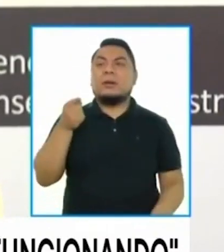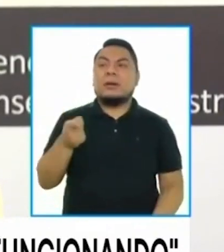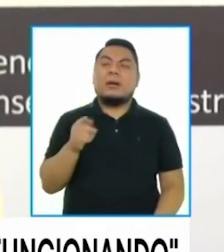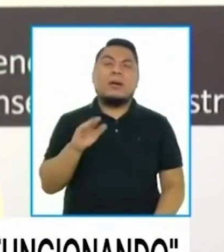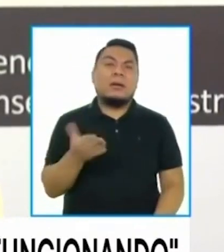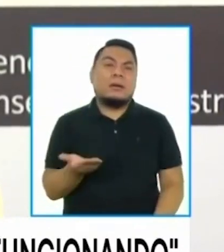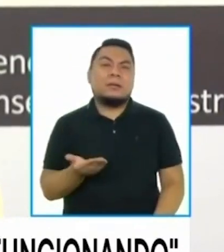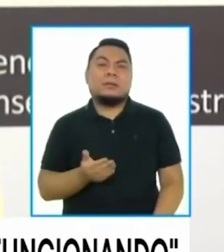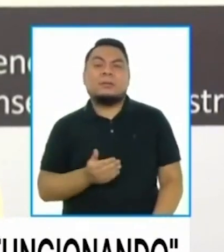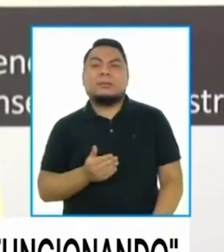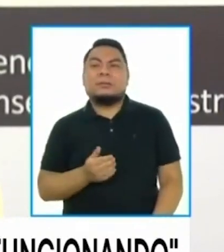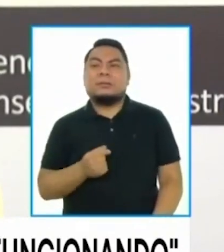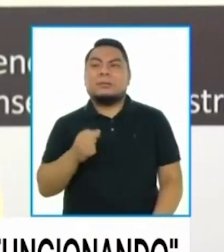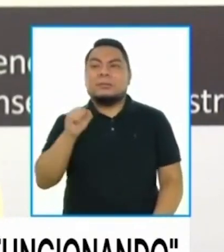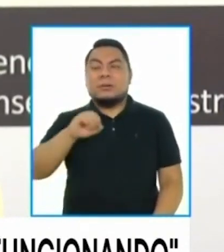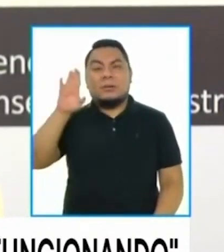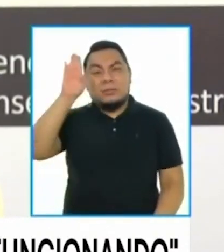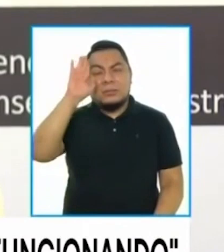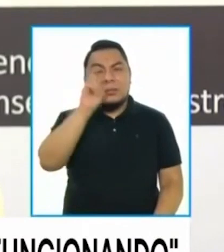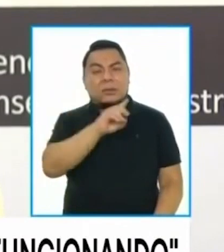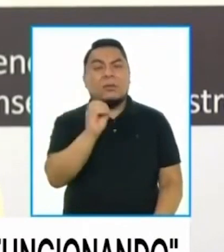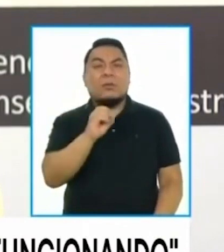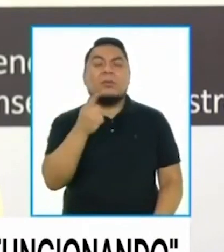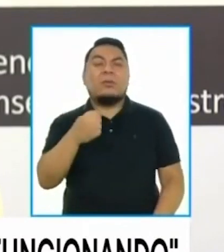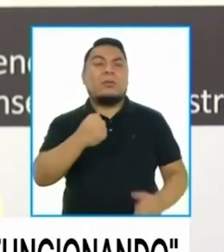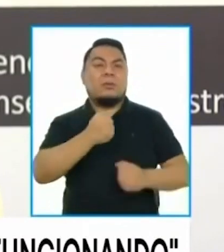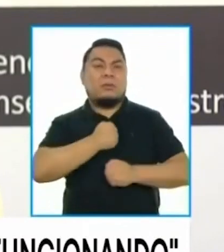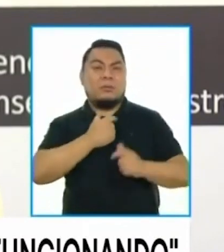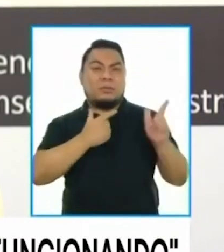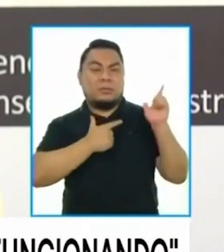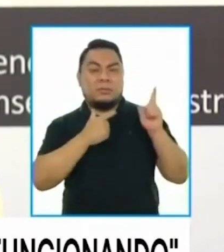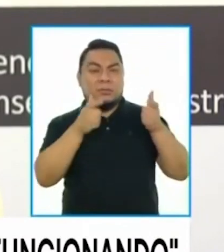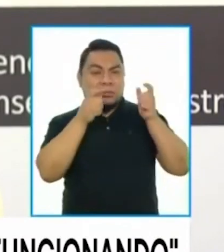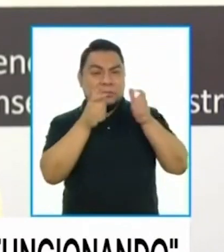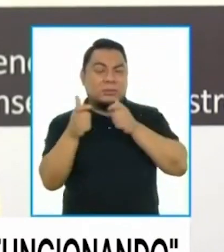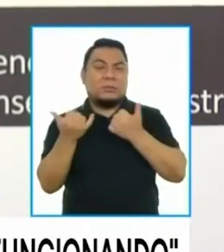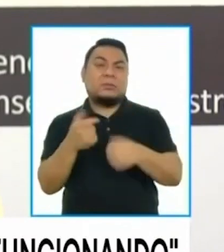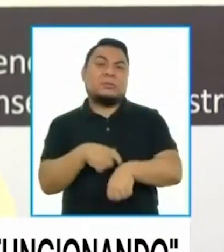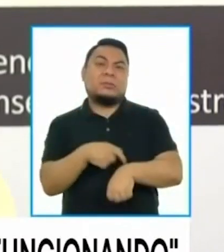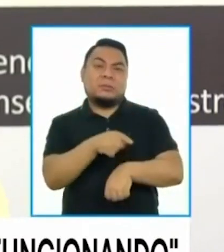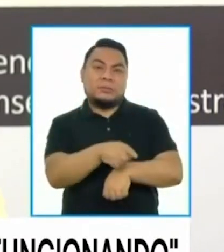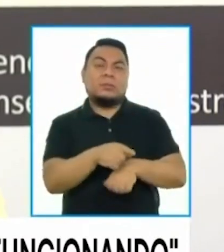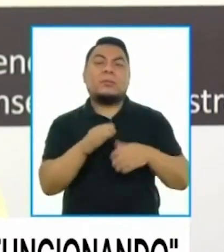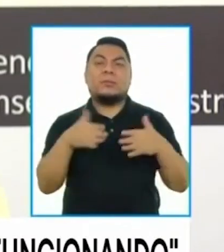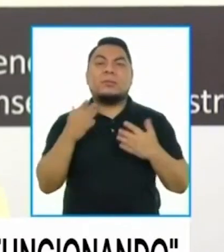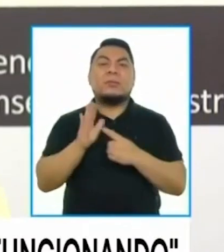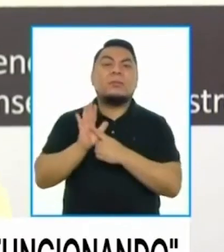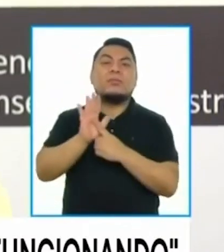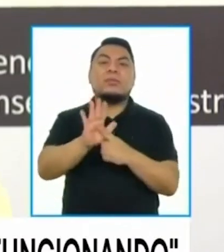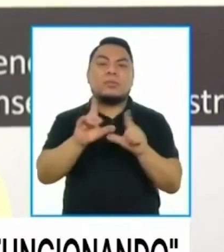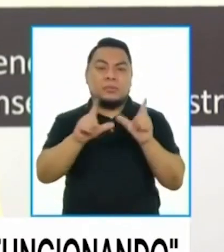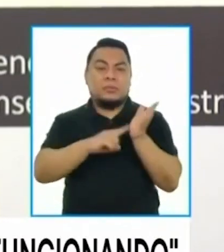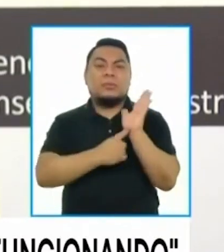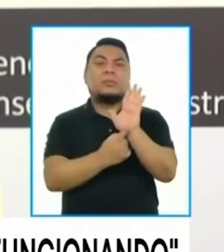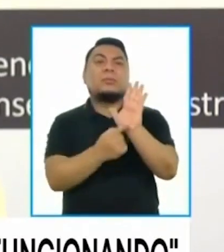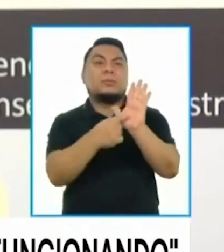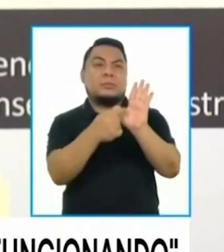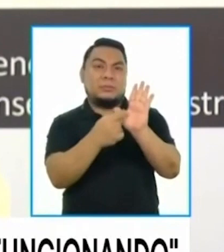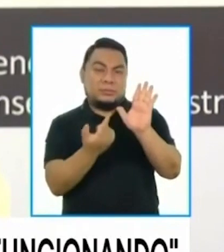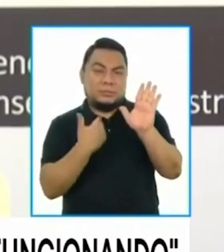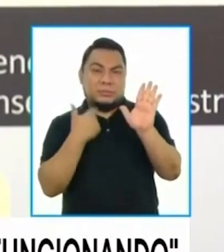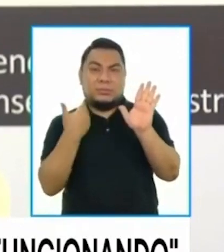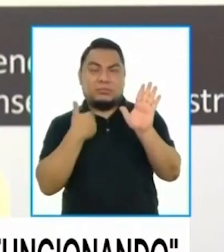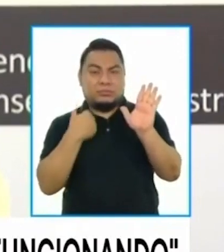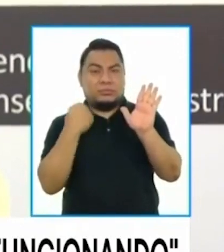hay un efectivo policial o de las Fuerzas Armadas vigilando en ese momento, de que le muestre el pase y se pueda verificar.